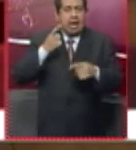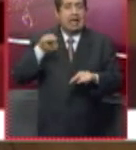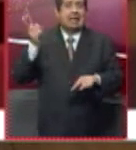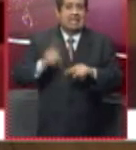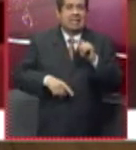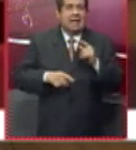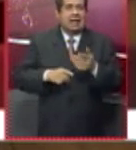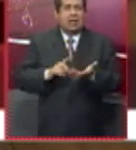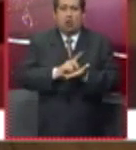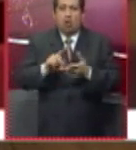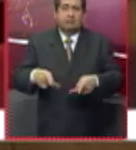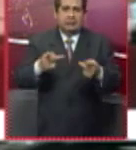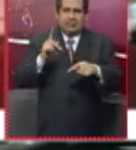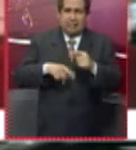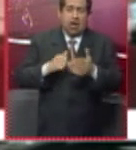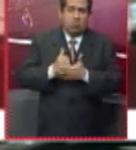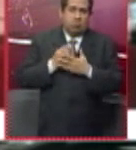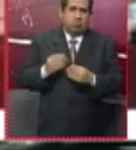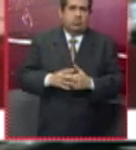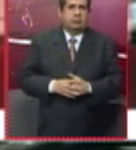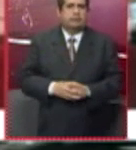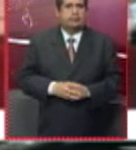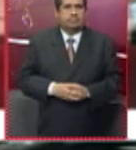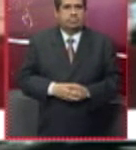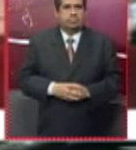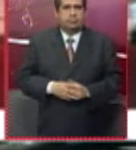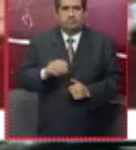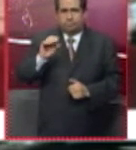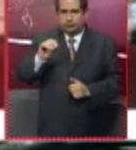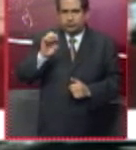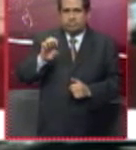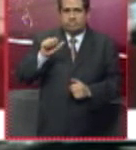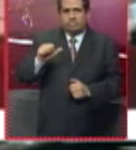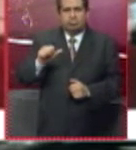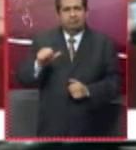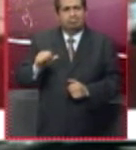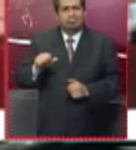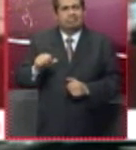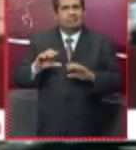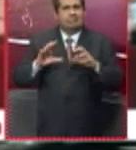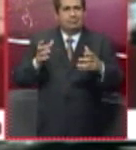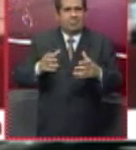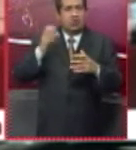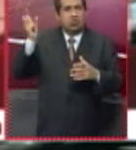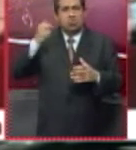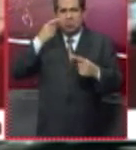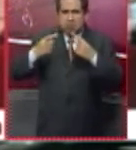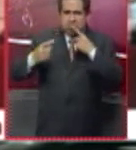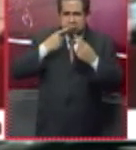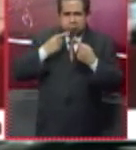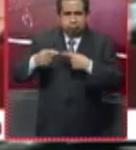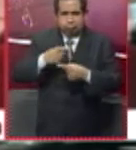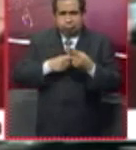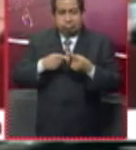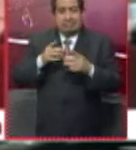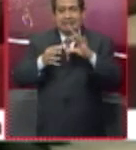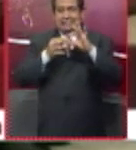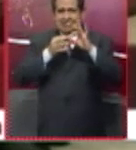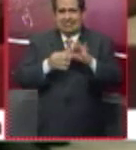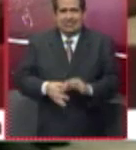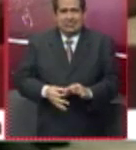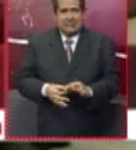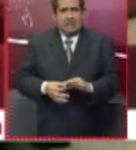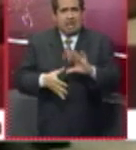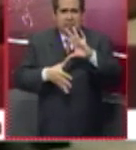y trasiego de drogas. La Organización de los Estados Americanos, como foro de diálogo, debe articular el